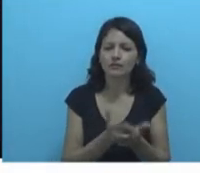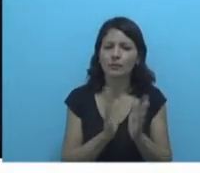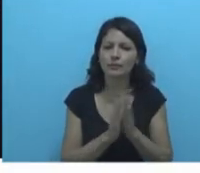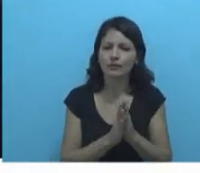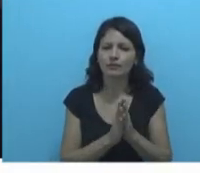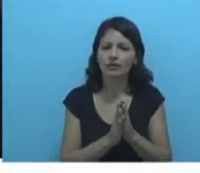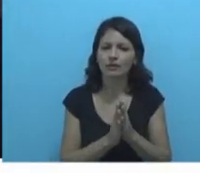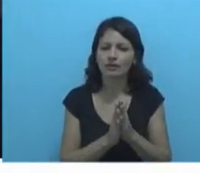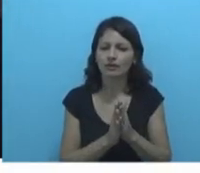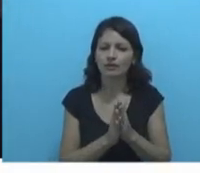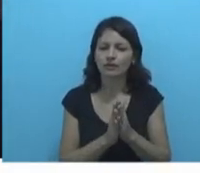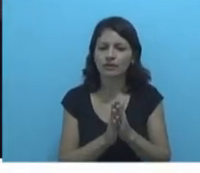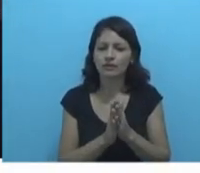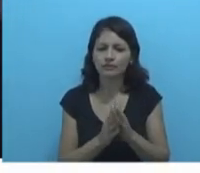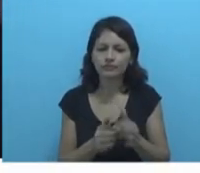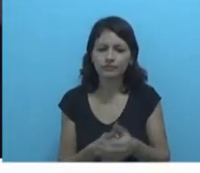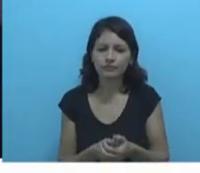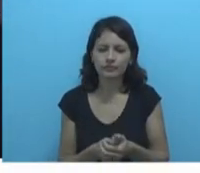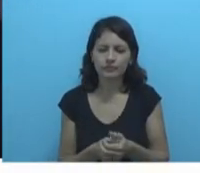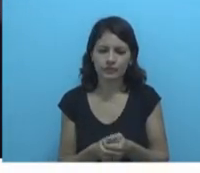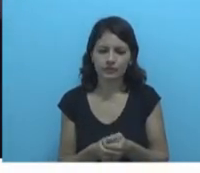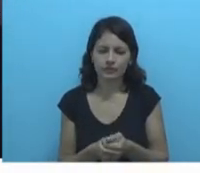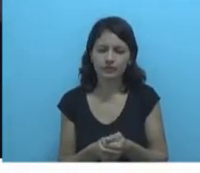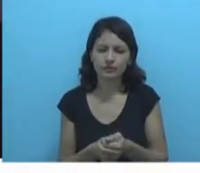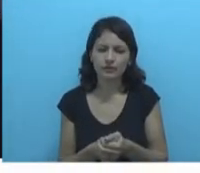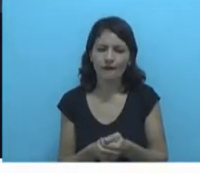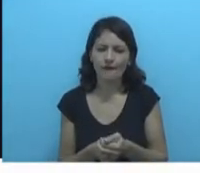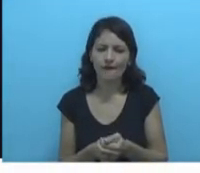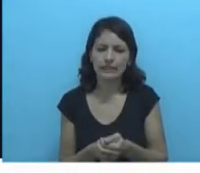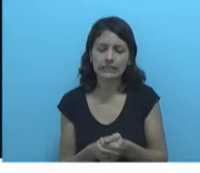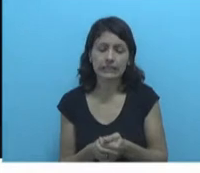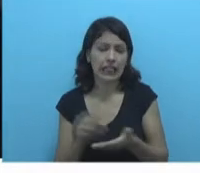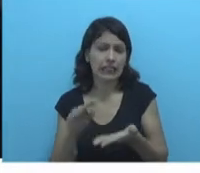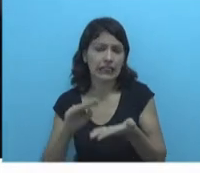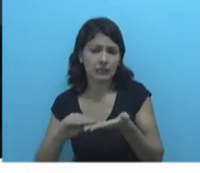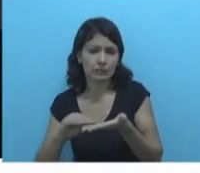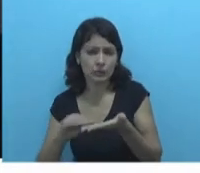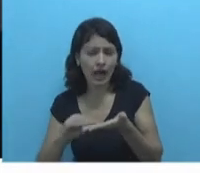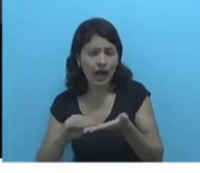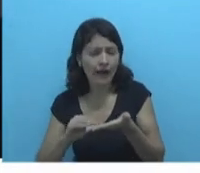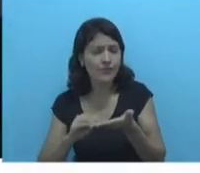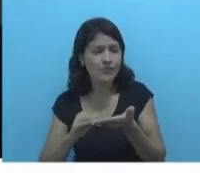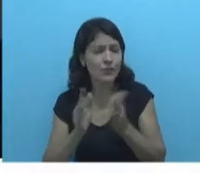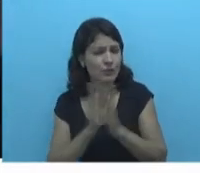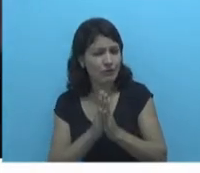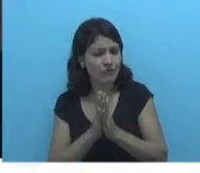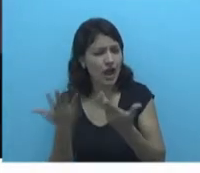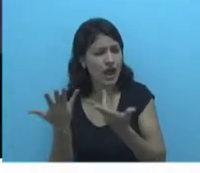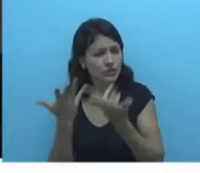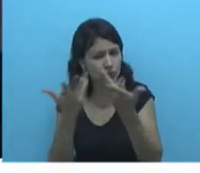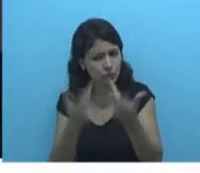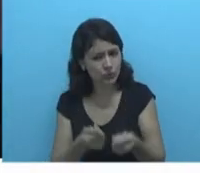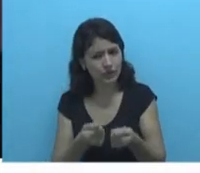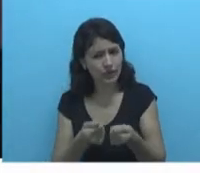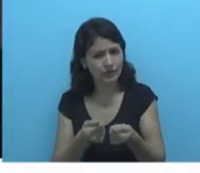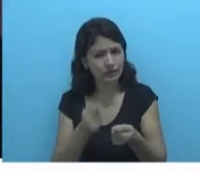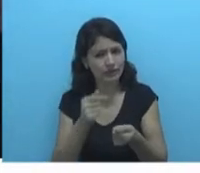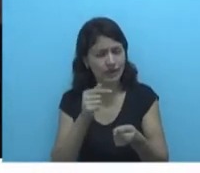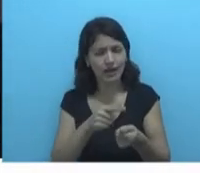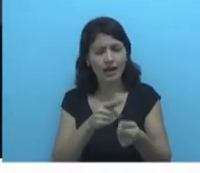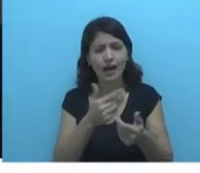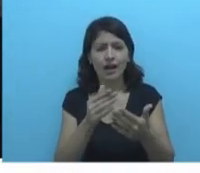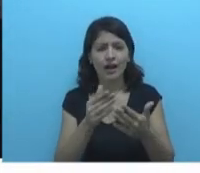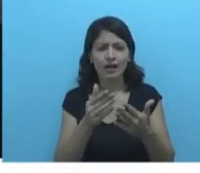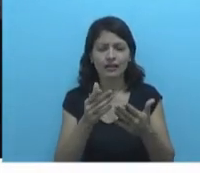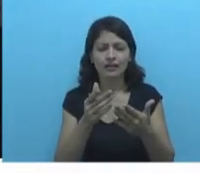amigos del gobierno provincial, a los diputados del justicialismo, que ayuden a que